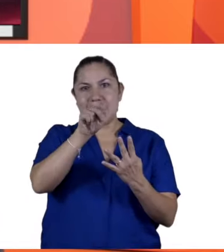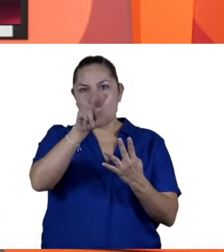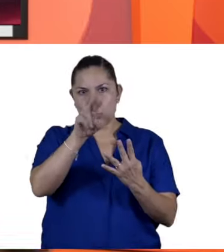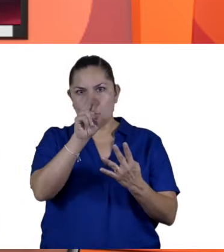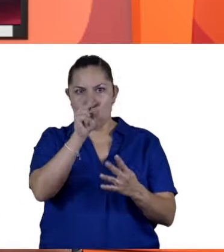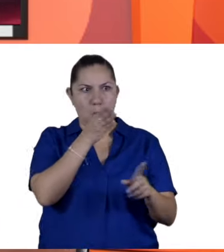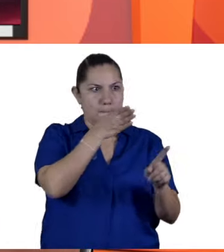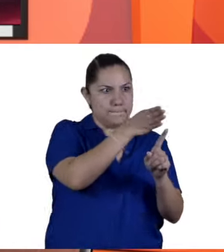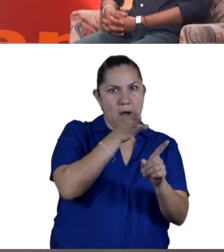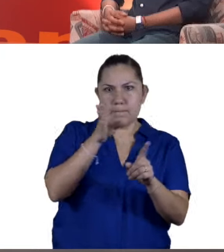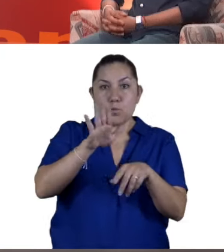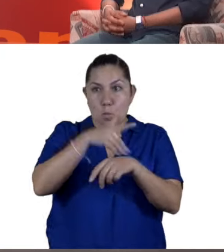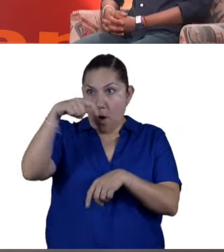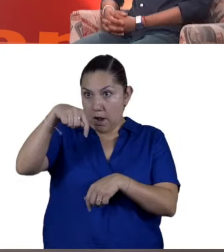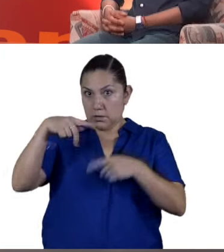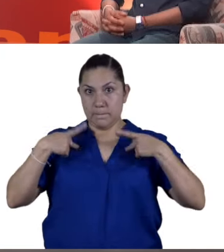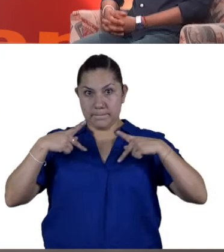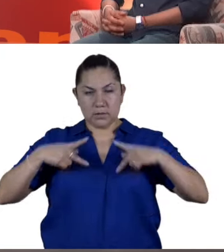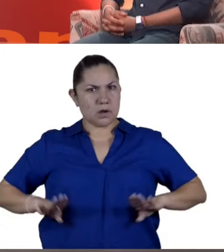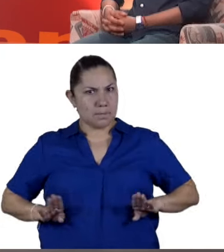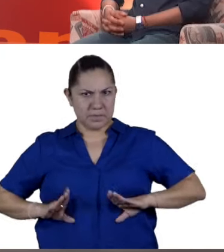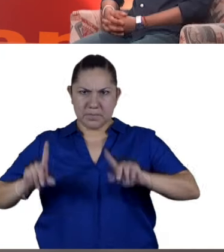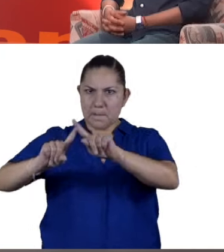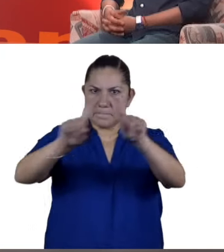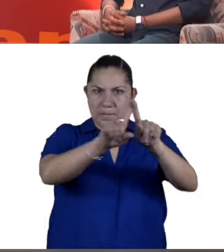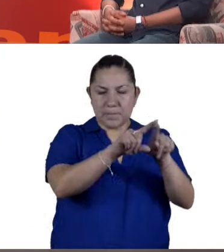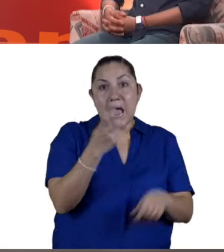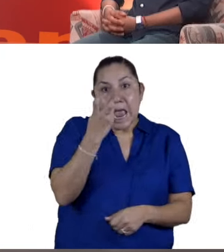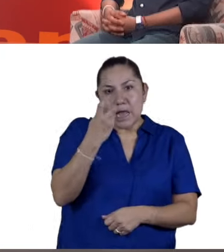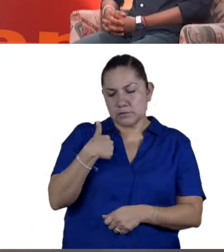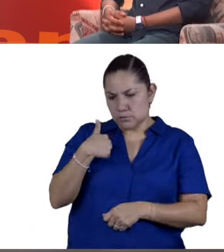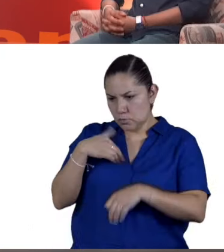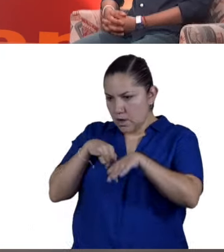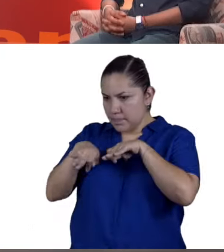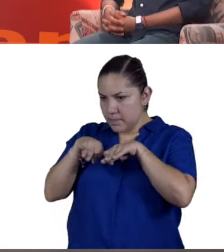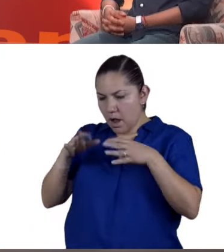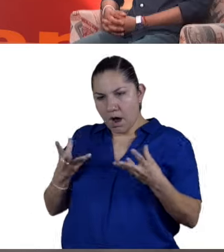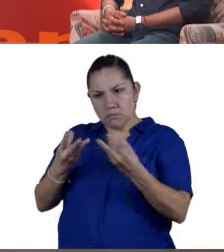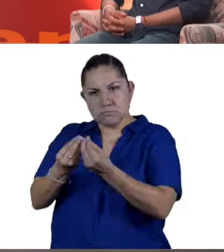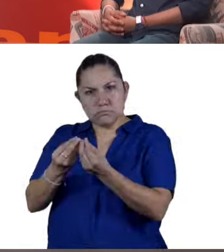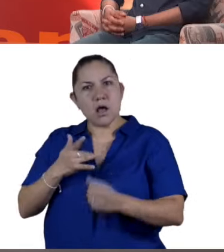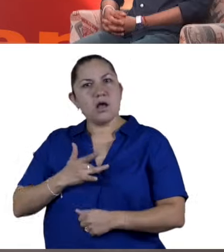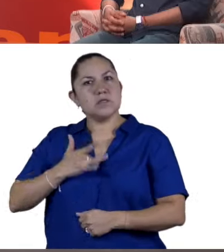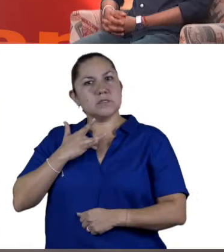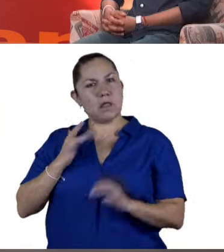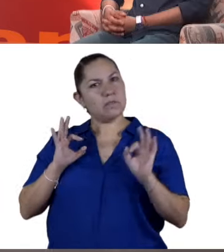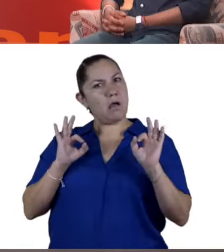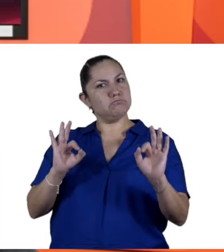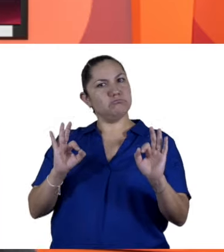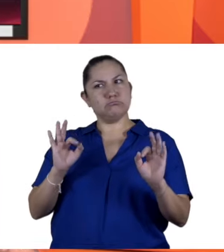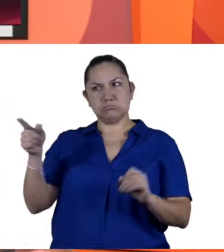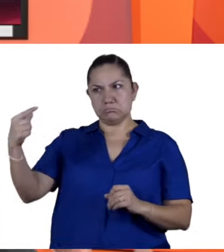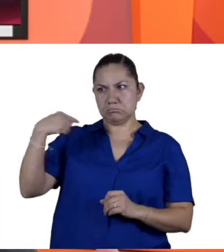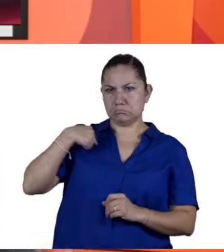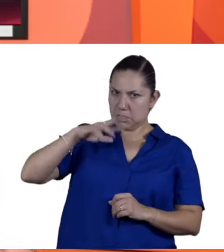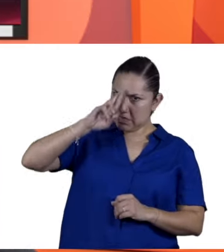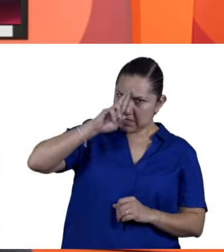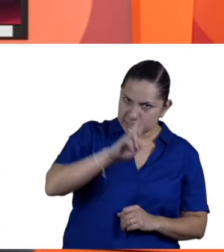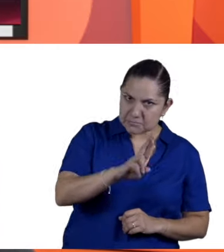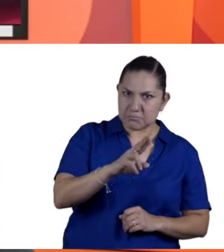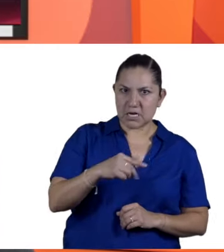sentir seguro de ir a ese, a esa película de que no iba a haber violencias, de que iban a respetarme como soy, iban a